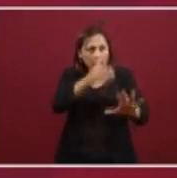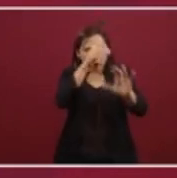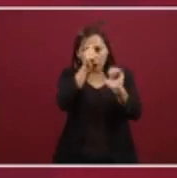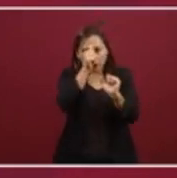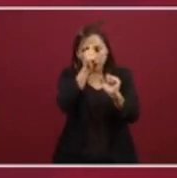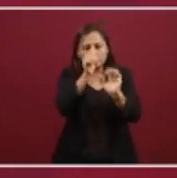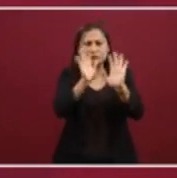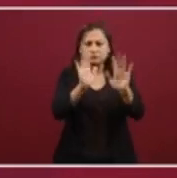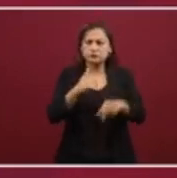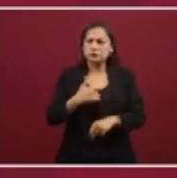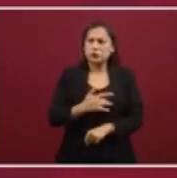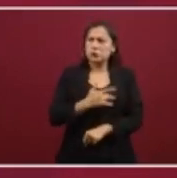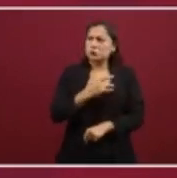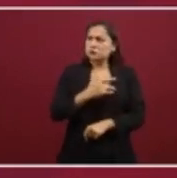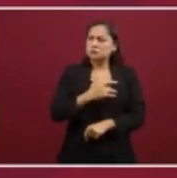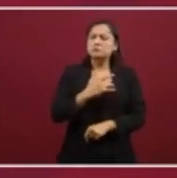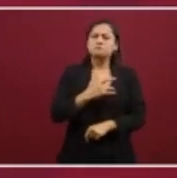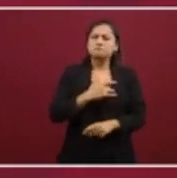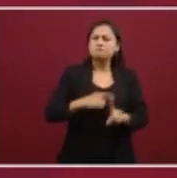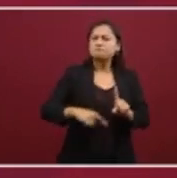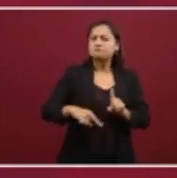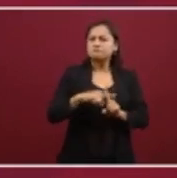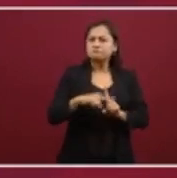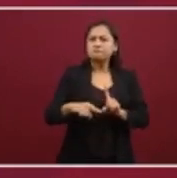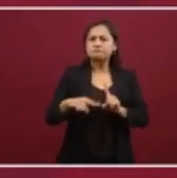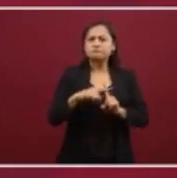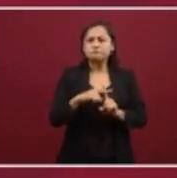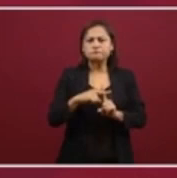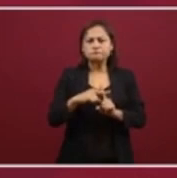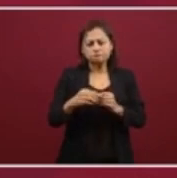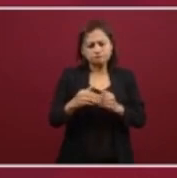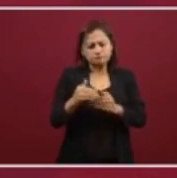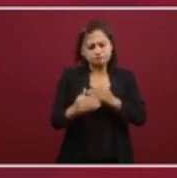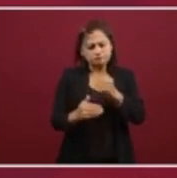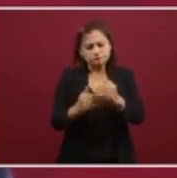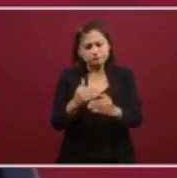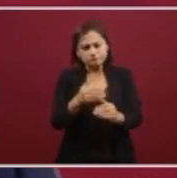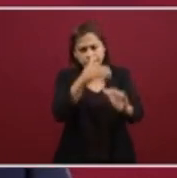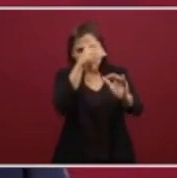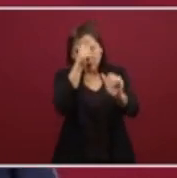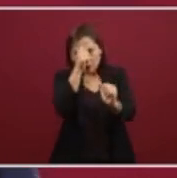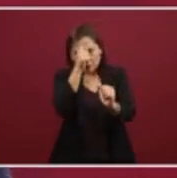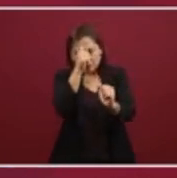optimista de que se logre un acuerdo. Y no puedo yo